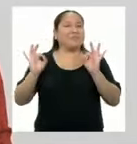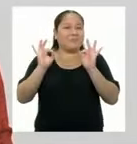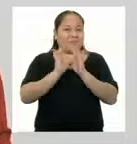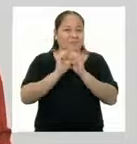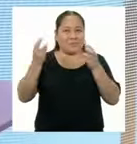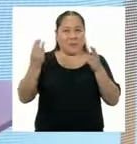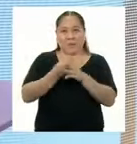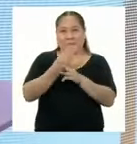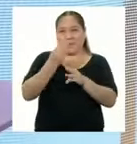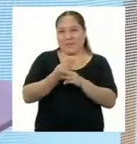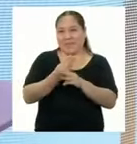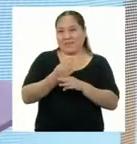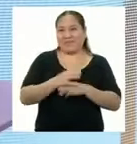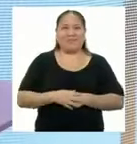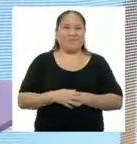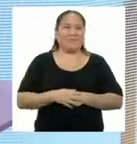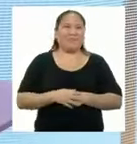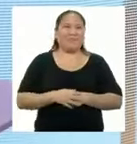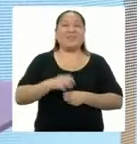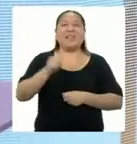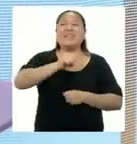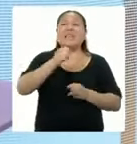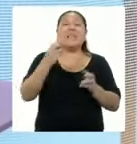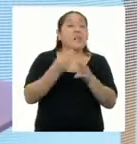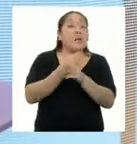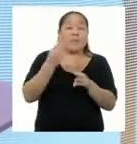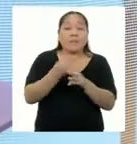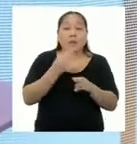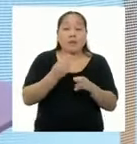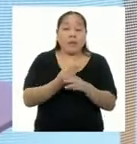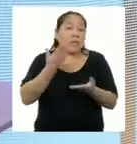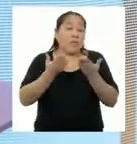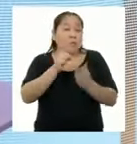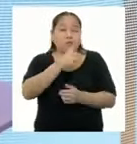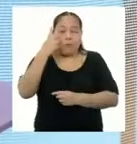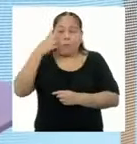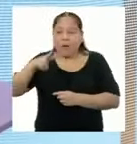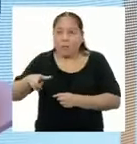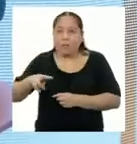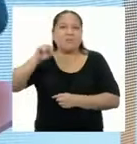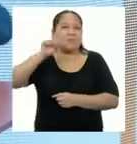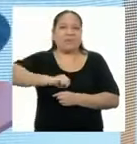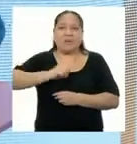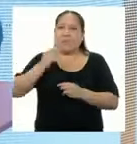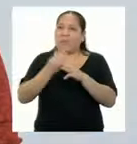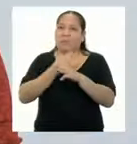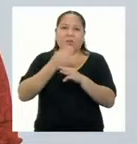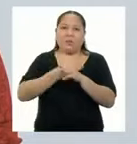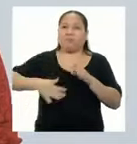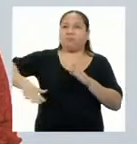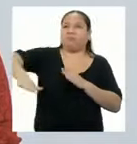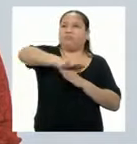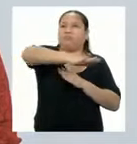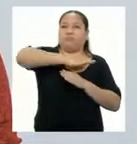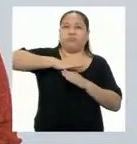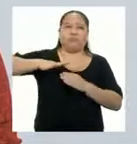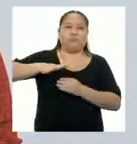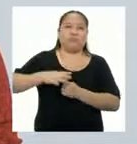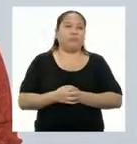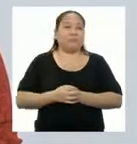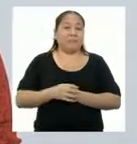matemática. Es que la matemática, aunque no lo veamos, está en todos lados. Y en el caso